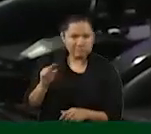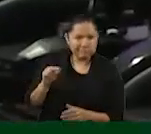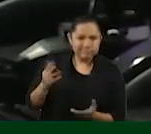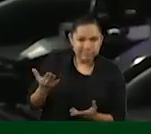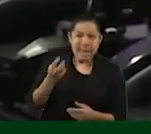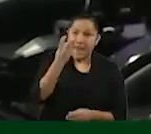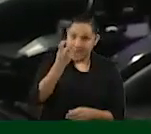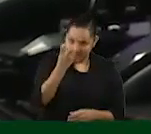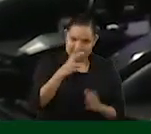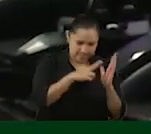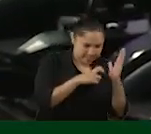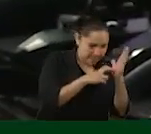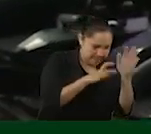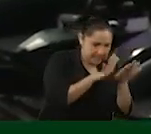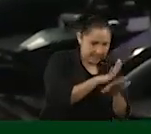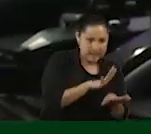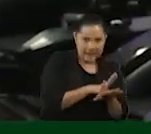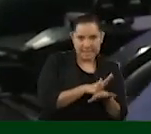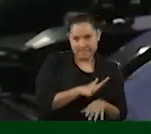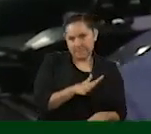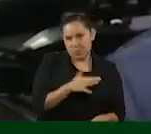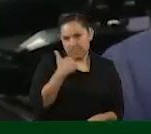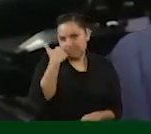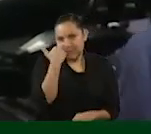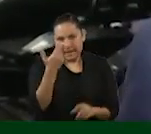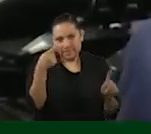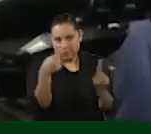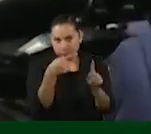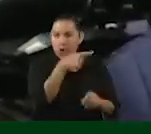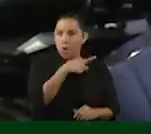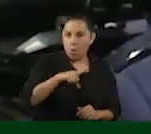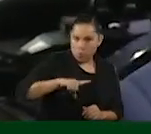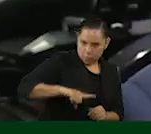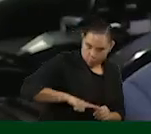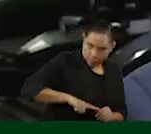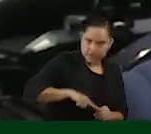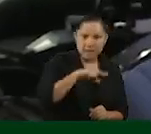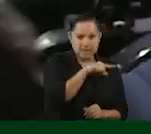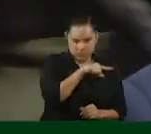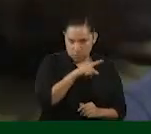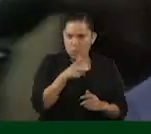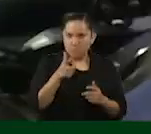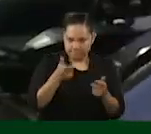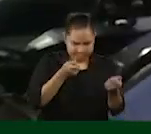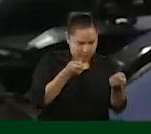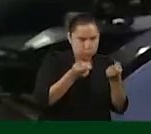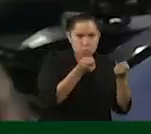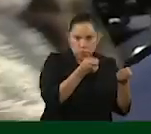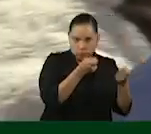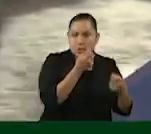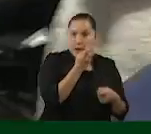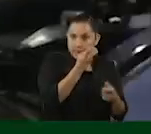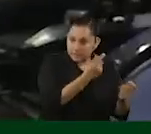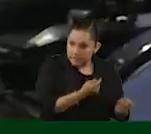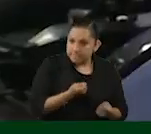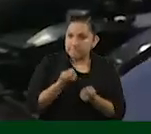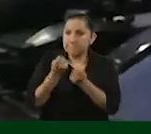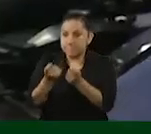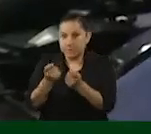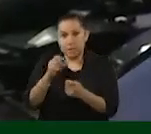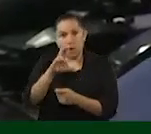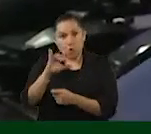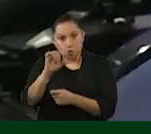Estado recupere ese derecho y que pueda otorgar concesiones en el servicio de